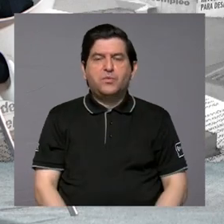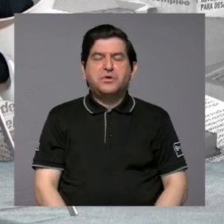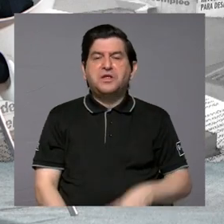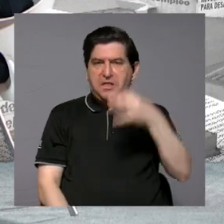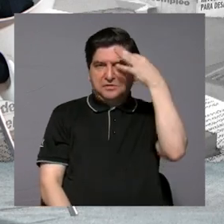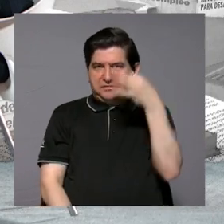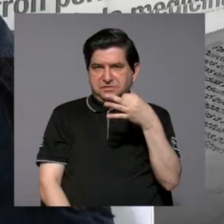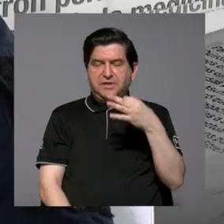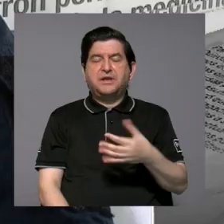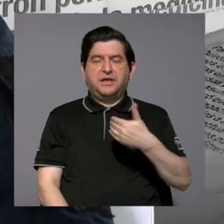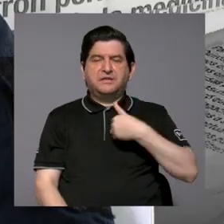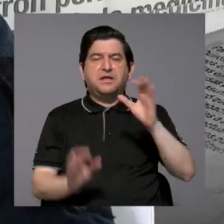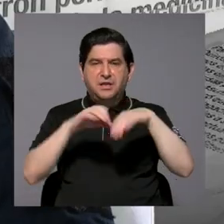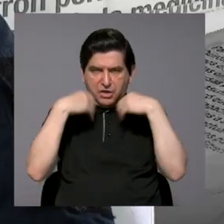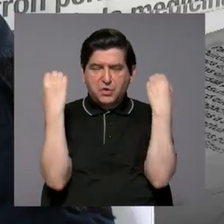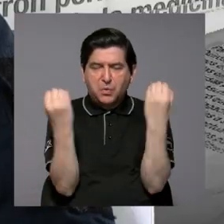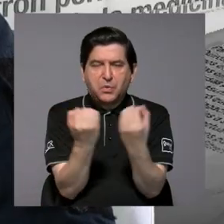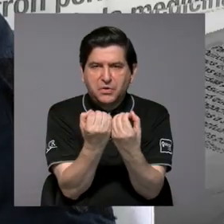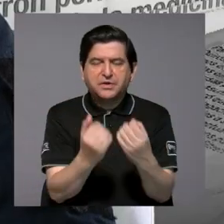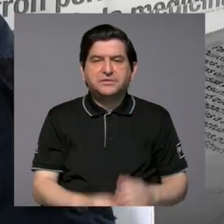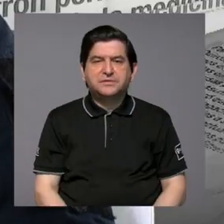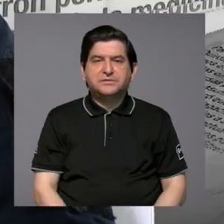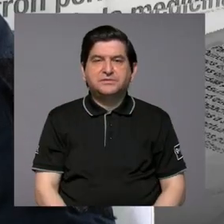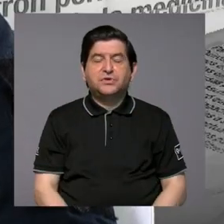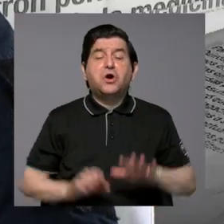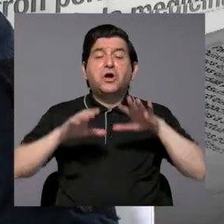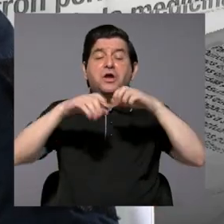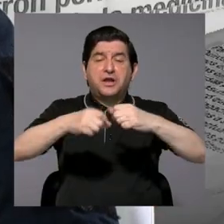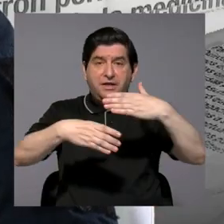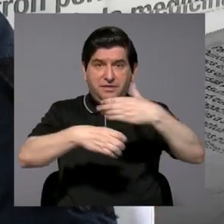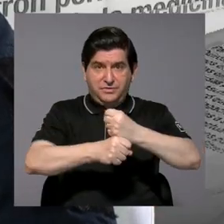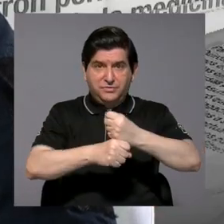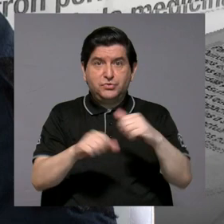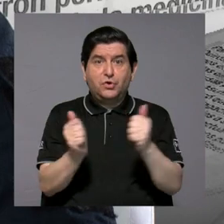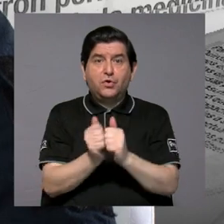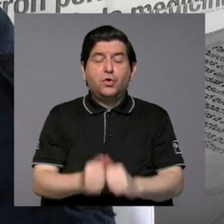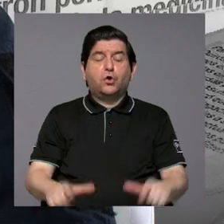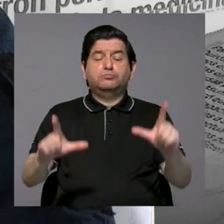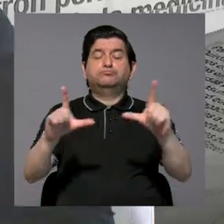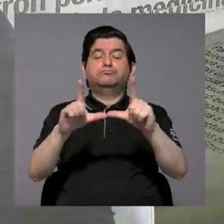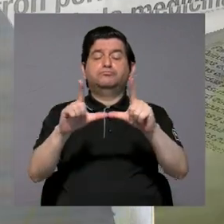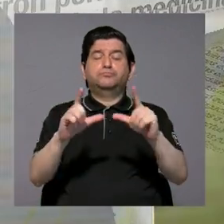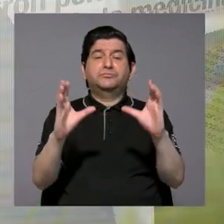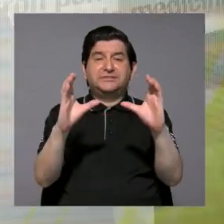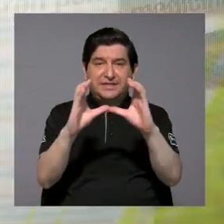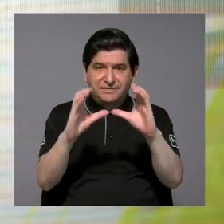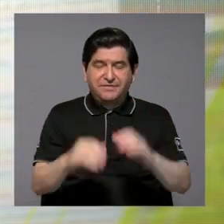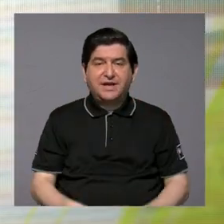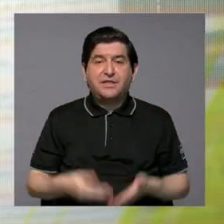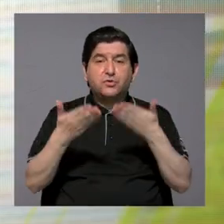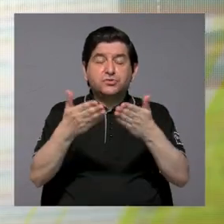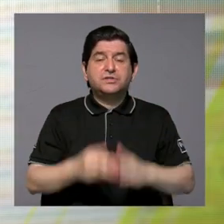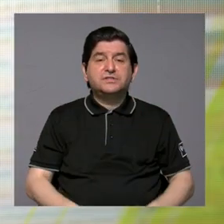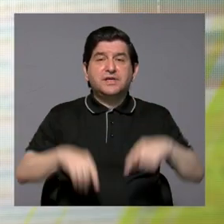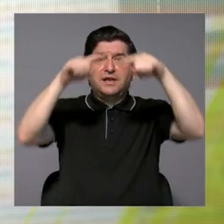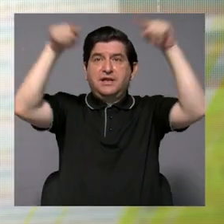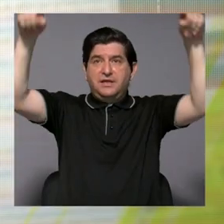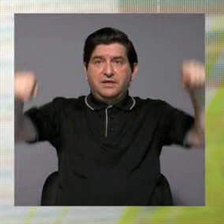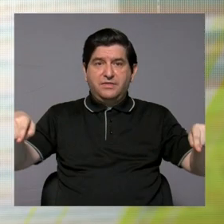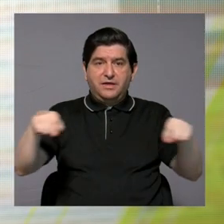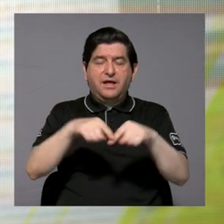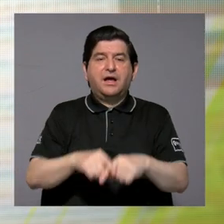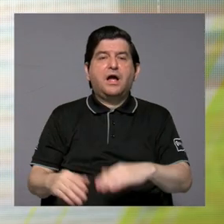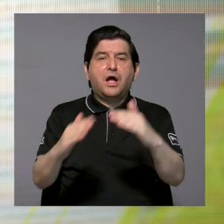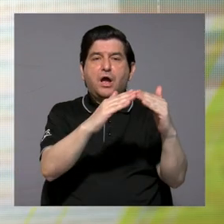considera organizada se la se hace la graduación con su respectivos certificados y se le entrega el rótulo como comunidad